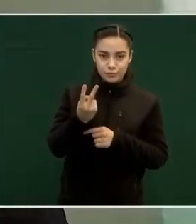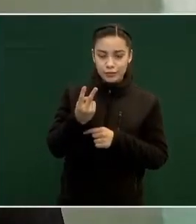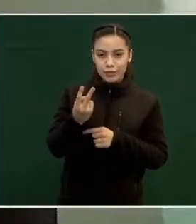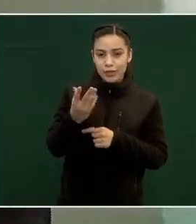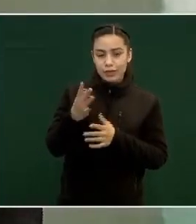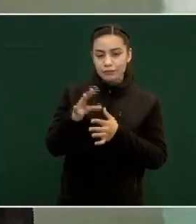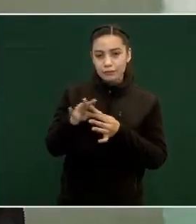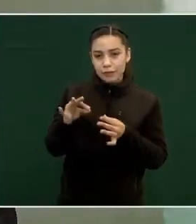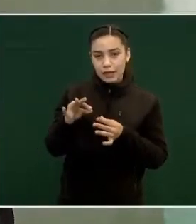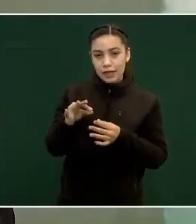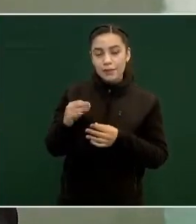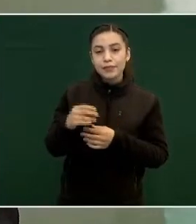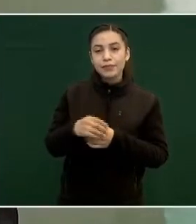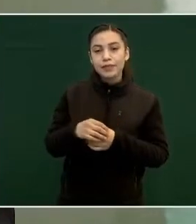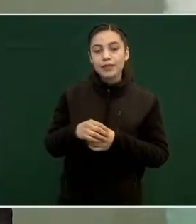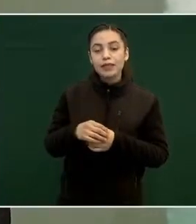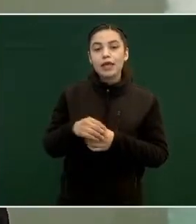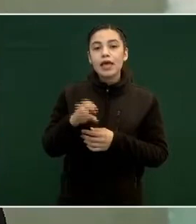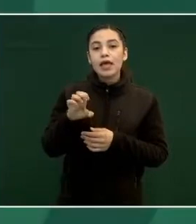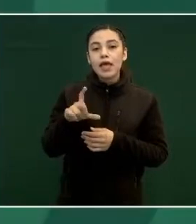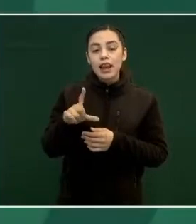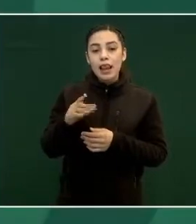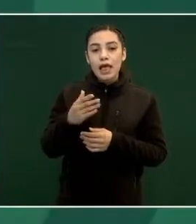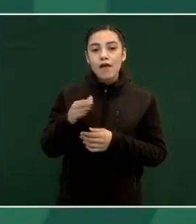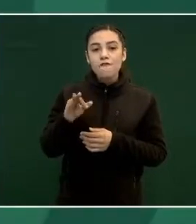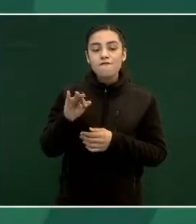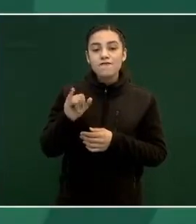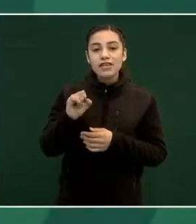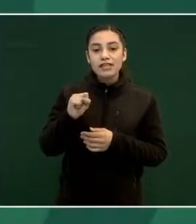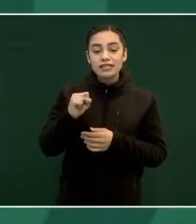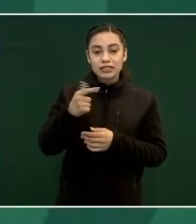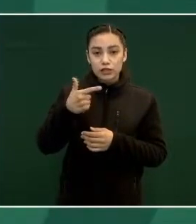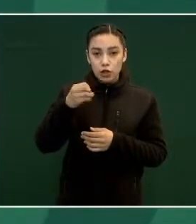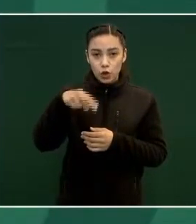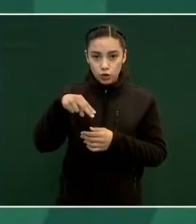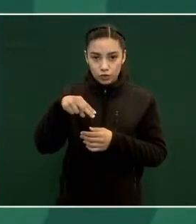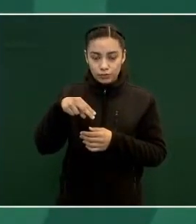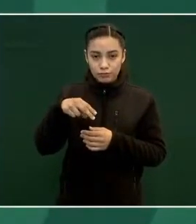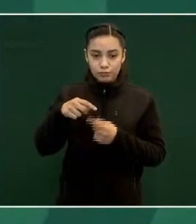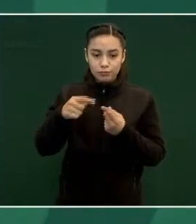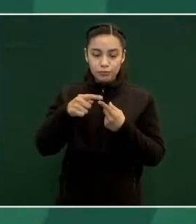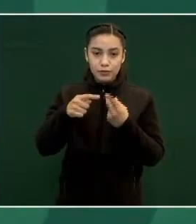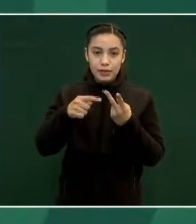del Visgón y de Hernández.